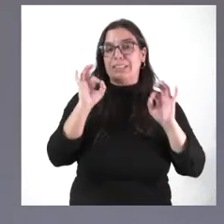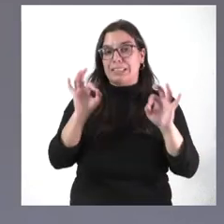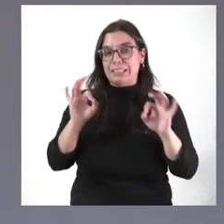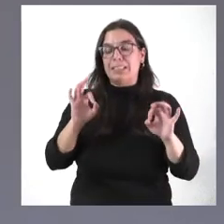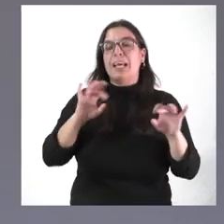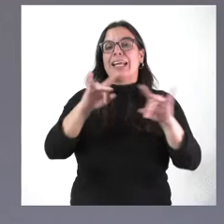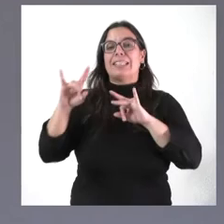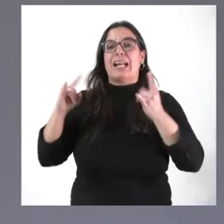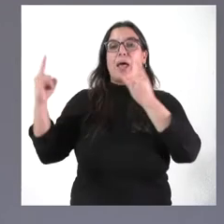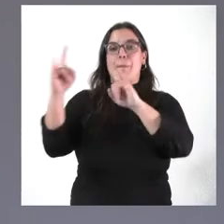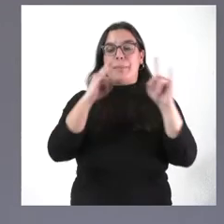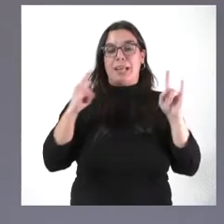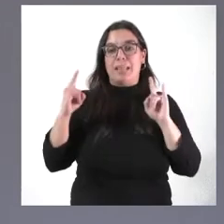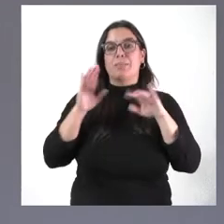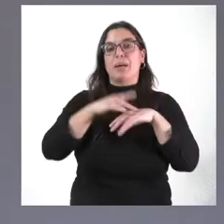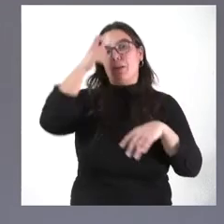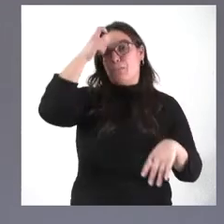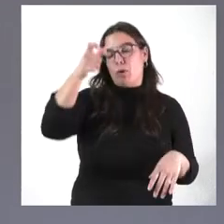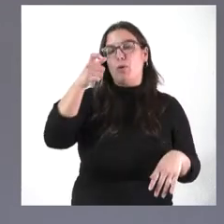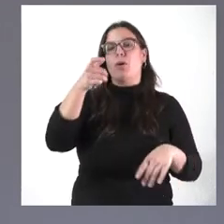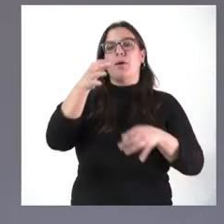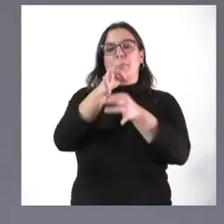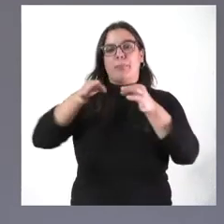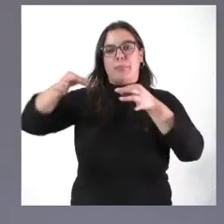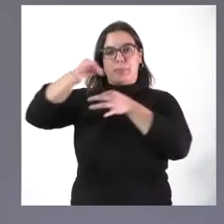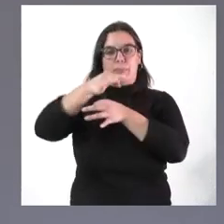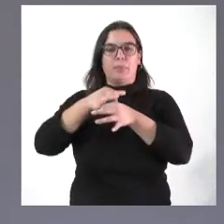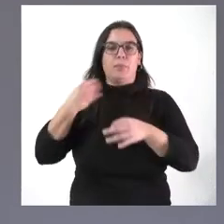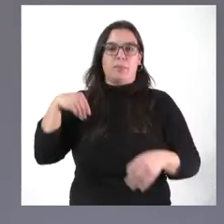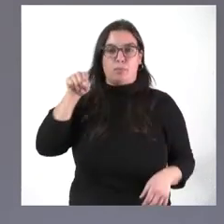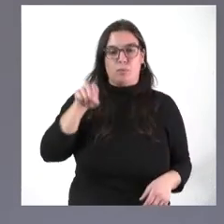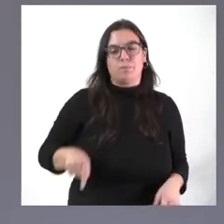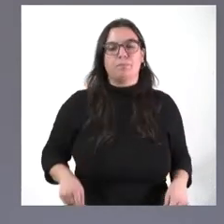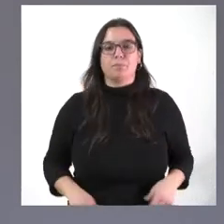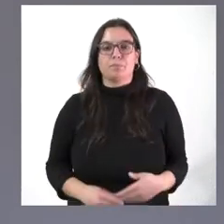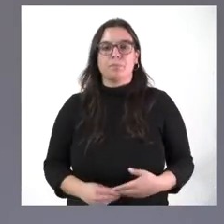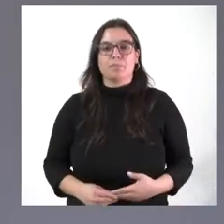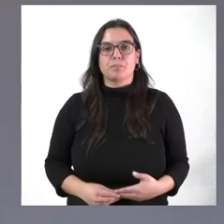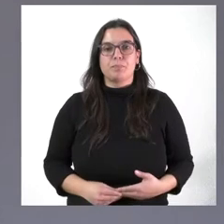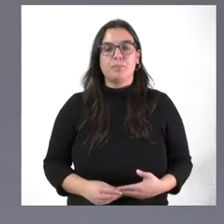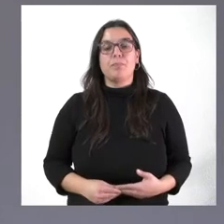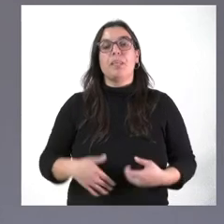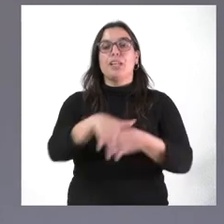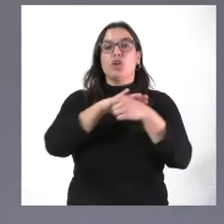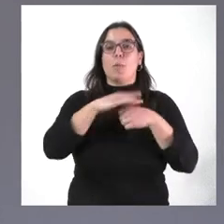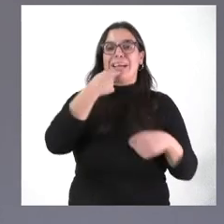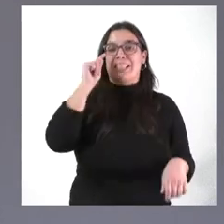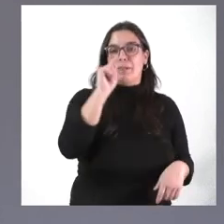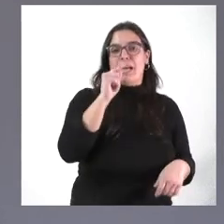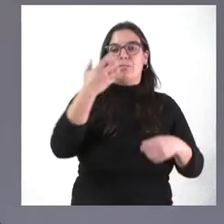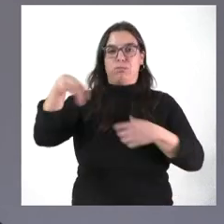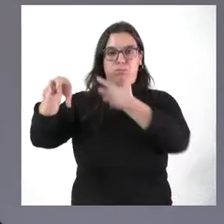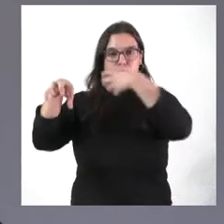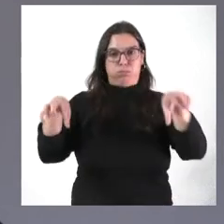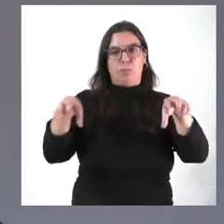de pinares se resuela para los municipios del astras de Cuéllar ontalvilla y cabezuela y para la comarca del espinar en los municipios